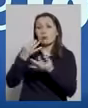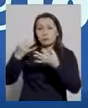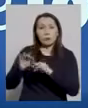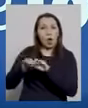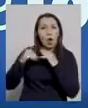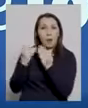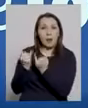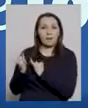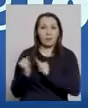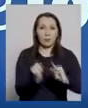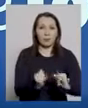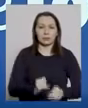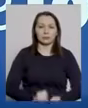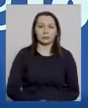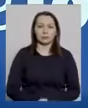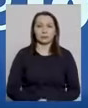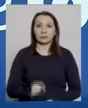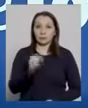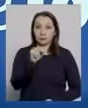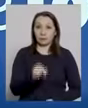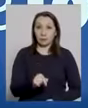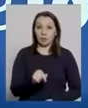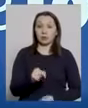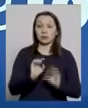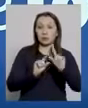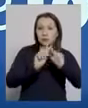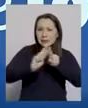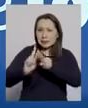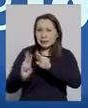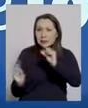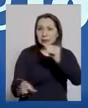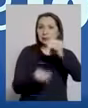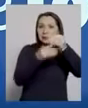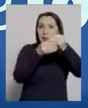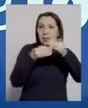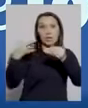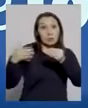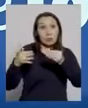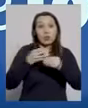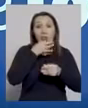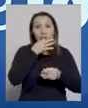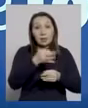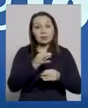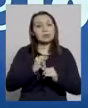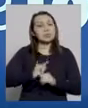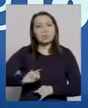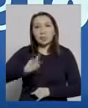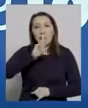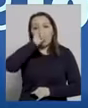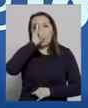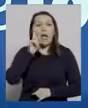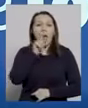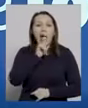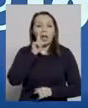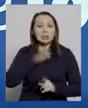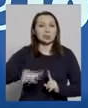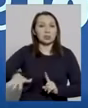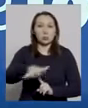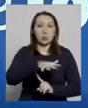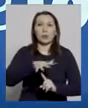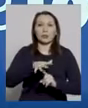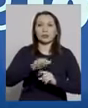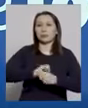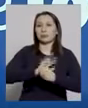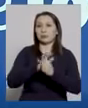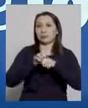información. Esto, en todo caso, este ajuste es súper importante también mencionar, es algo habitual en una situación como la que estamos viviendo,